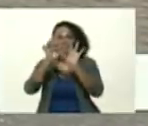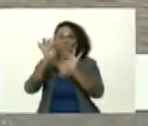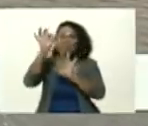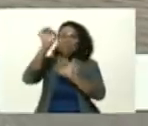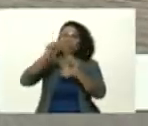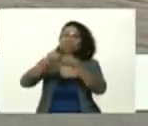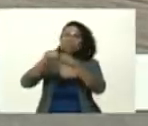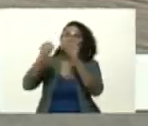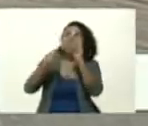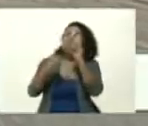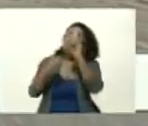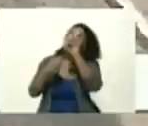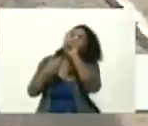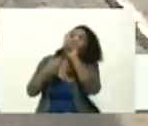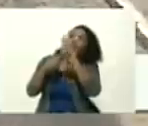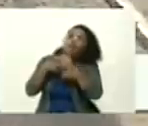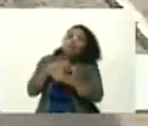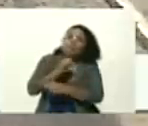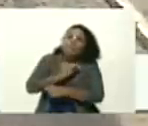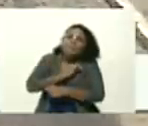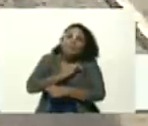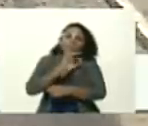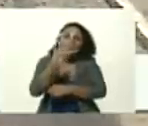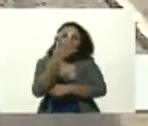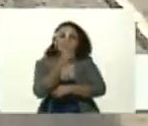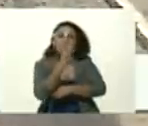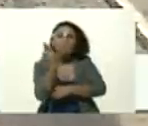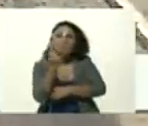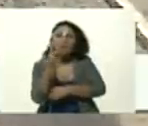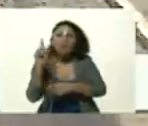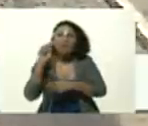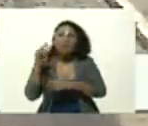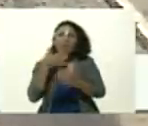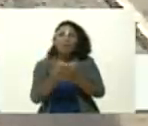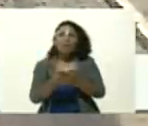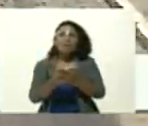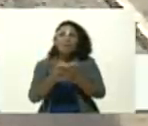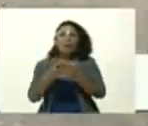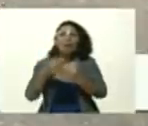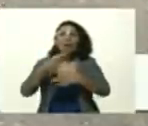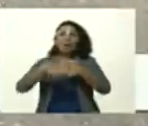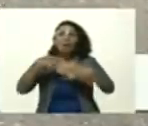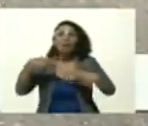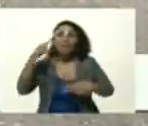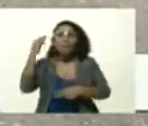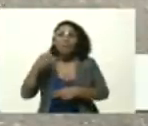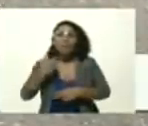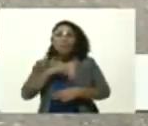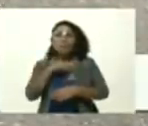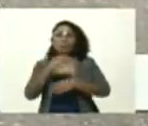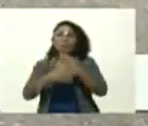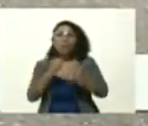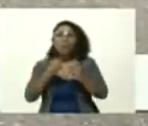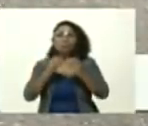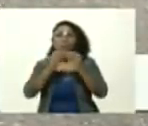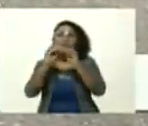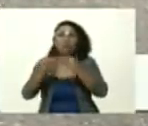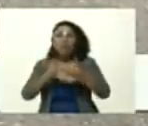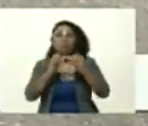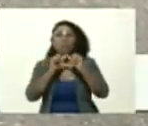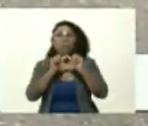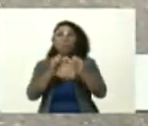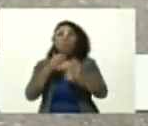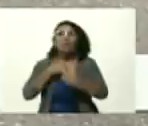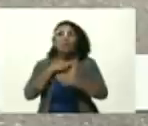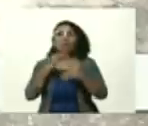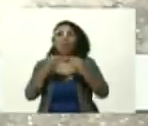rotas, desprendidas. Eso es lo que hacía la Cuarta República. Y gracias a la Revolución Bolivariana hemos estado haciendo mantenimiento constante de nuestro